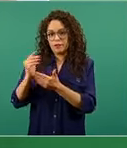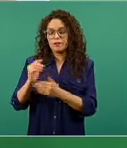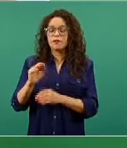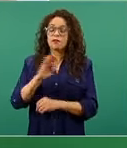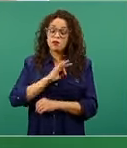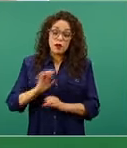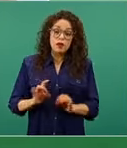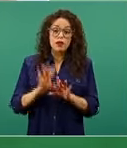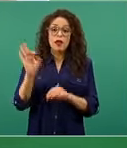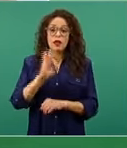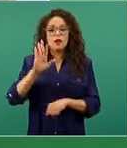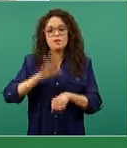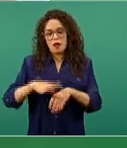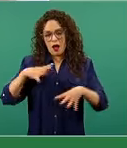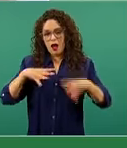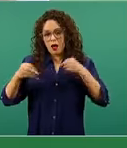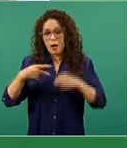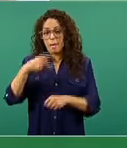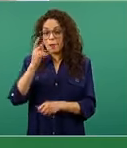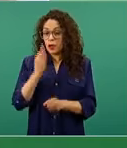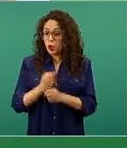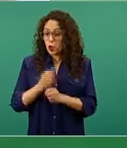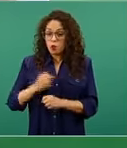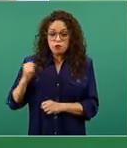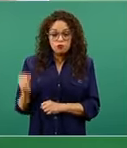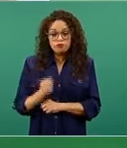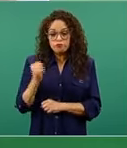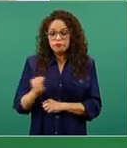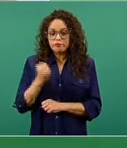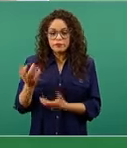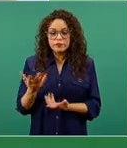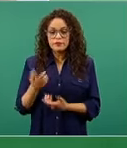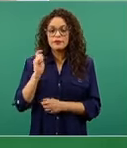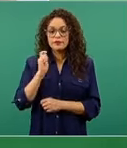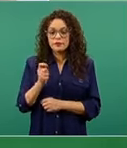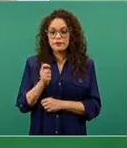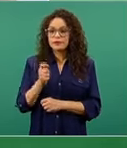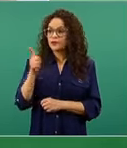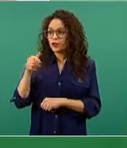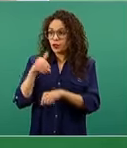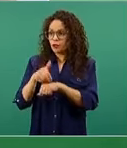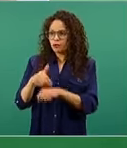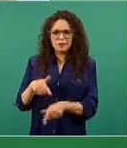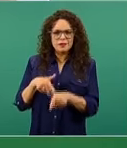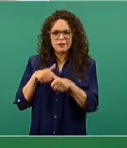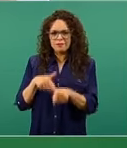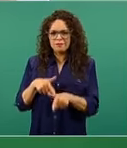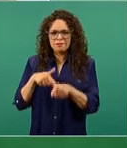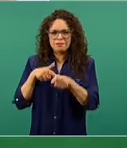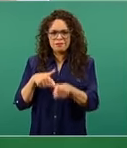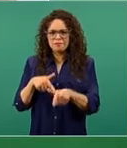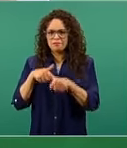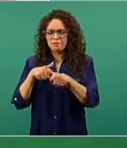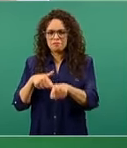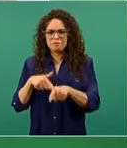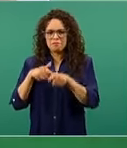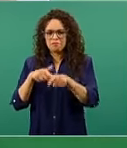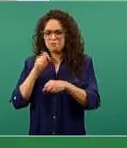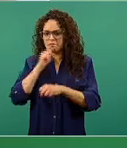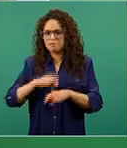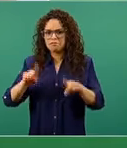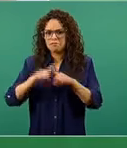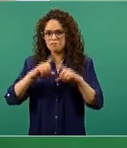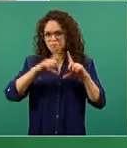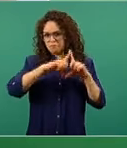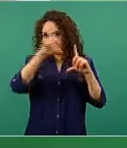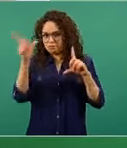contagios. Afortunadamente, estos números se han mantenido igual que a nivel nacional, con una